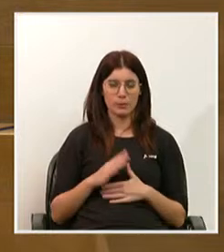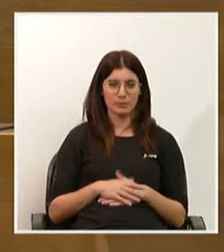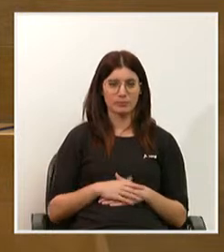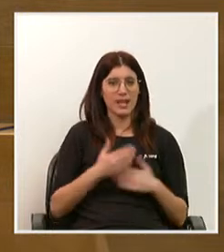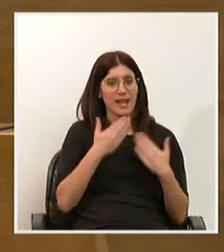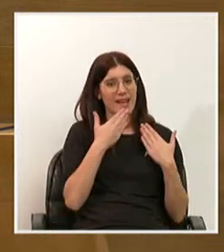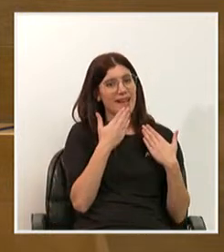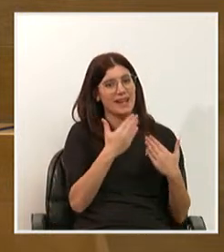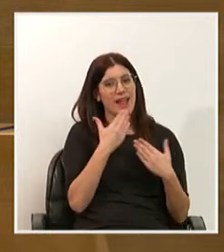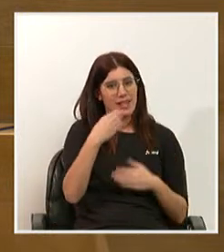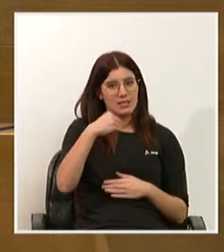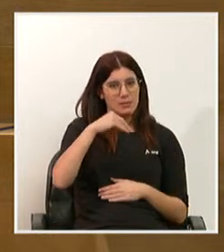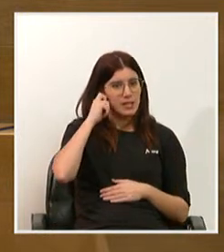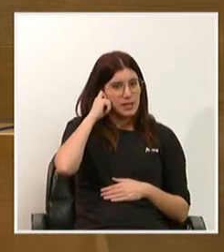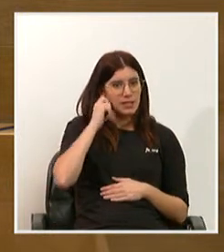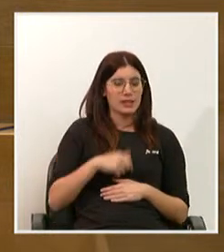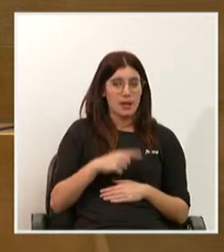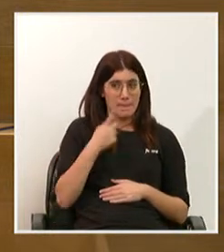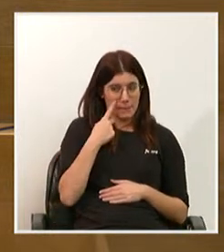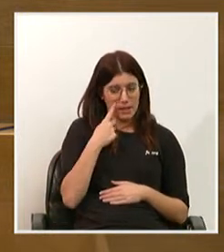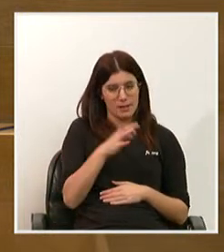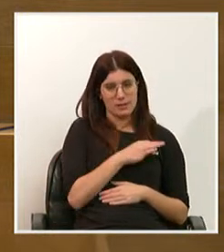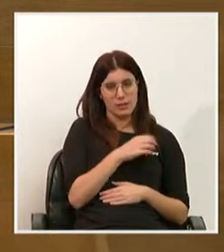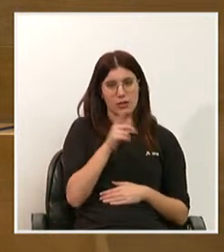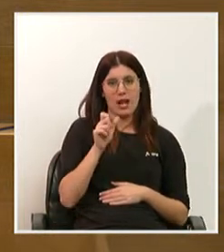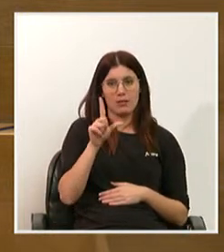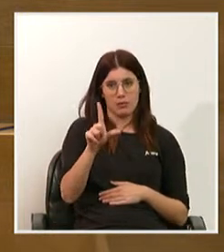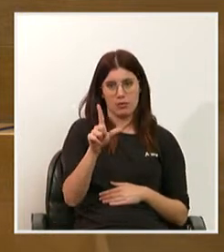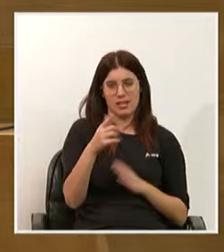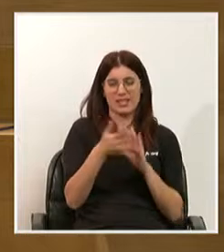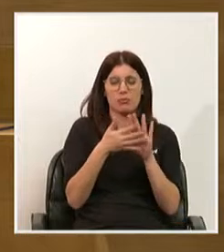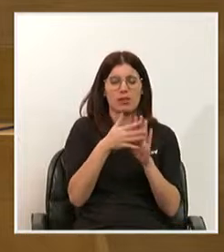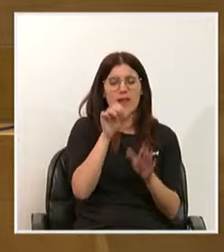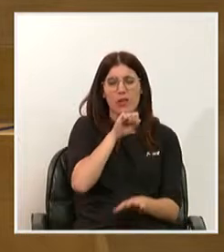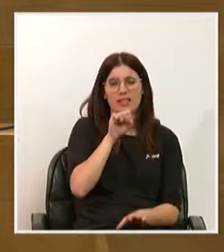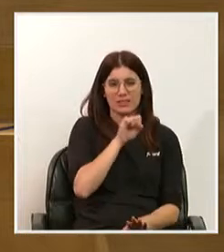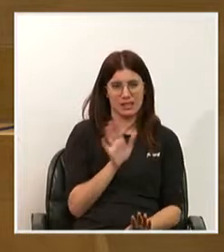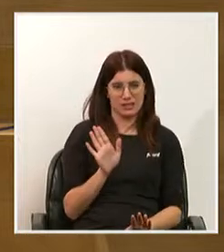Gracias presidenta mire señor alol est de